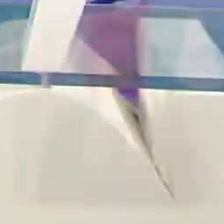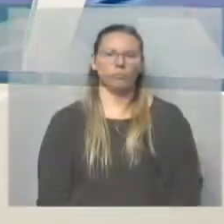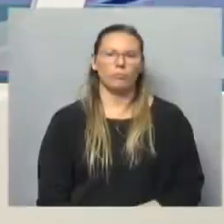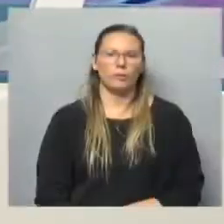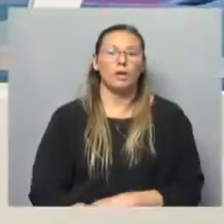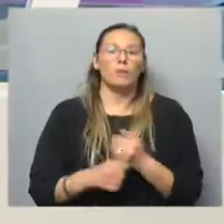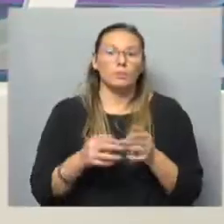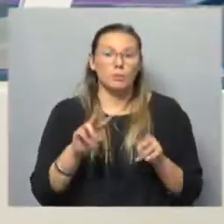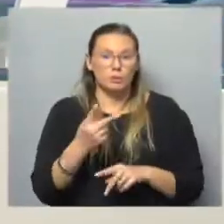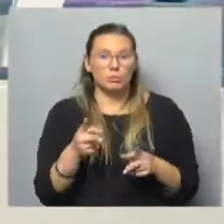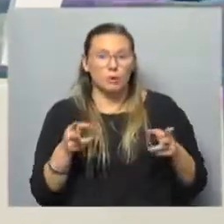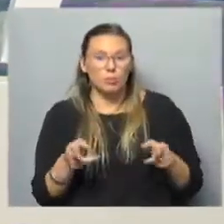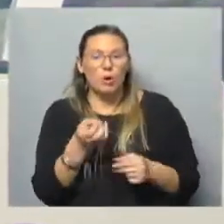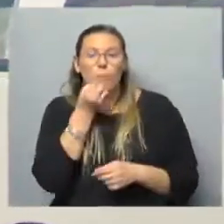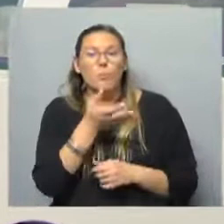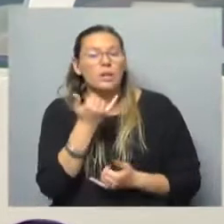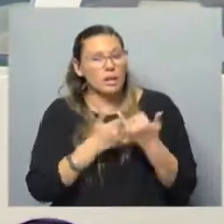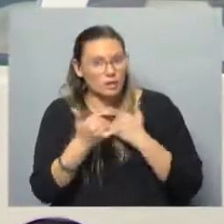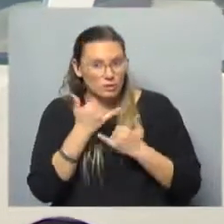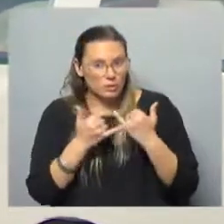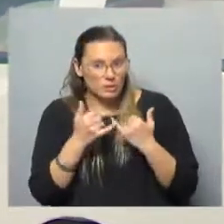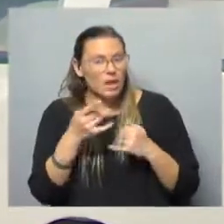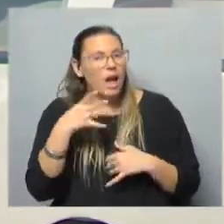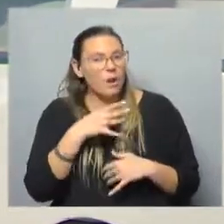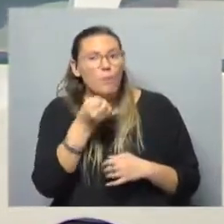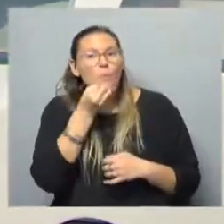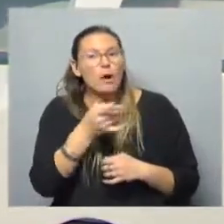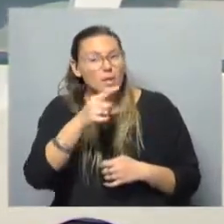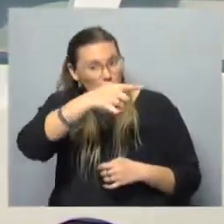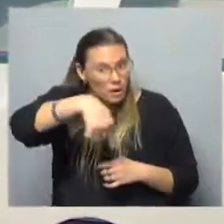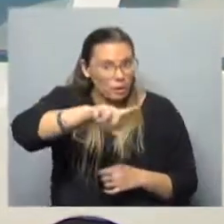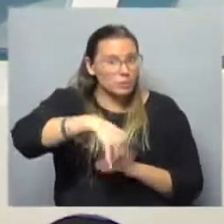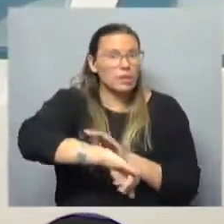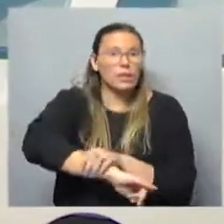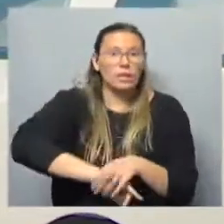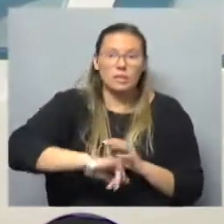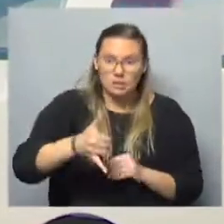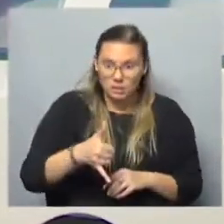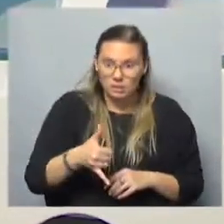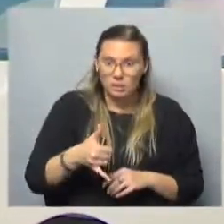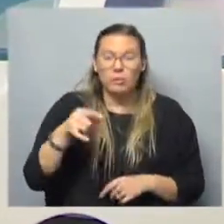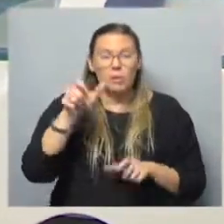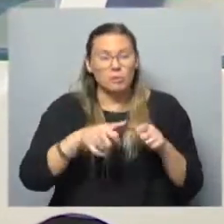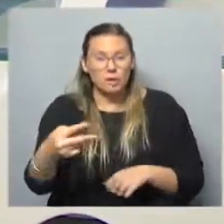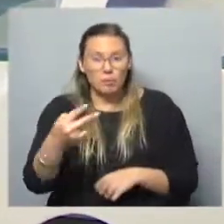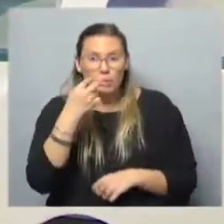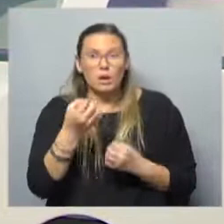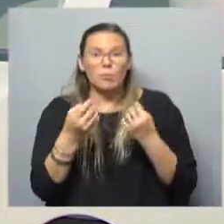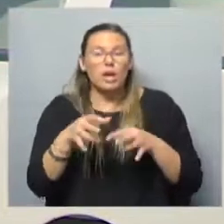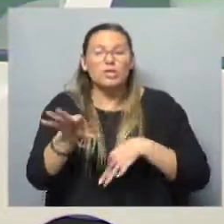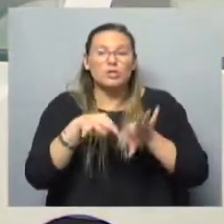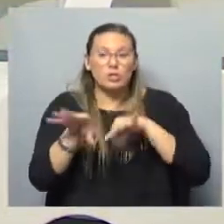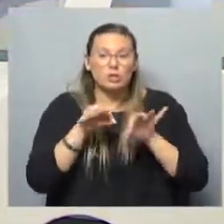Y arrancamos el segundo bloque con buenas noticias, porque tenemos buenas noticias ¿sí? para ustedes. Sí, no claro, me digas. Para los pasó? Que nos están viendo. Porque vamos a